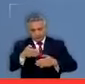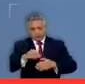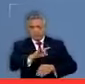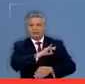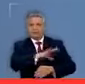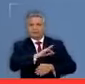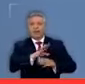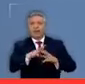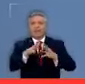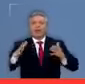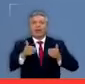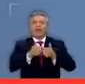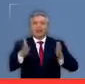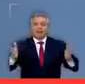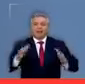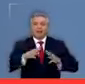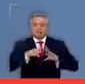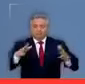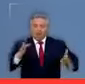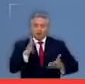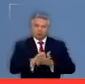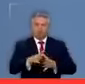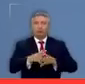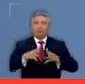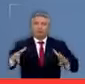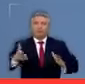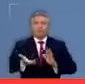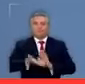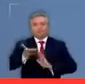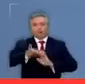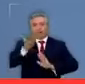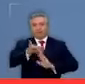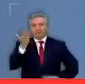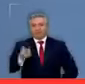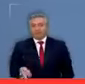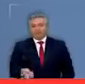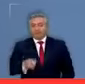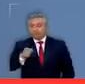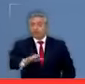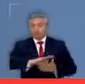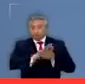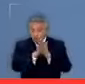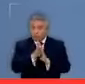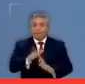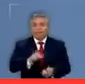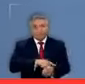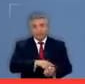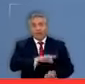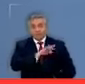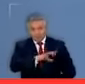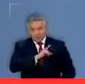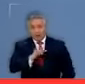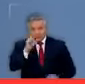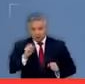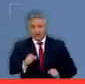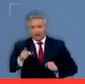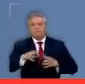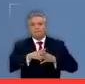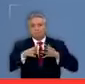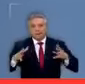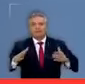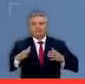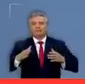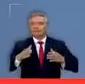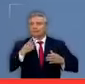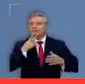más justo, más próspero. Y también para que todas las familias chilenas puedan tener una vida más plena y más